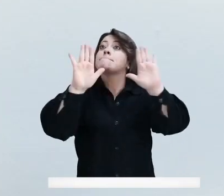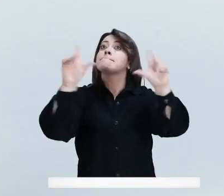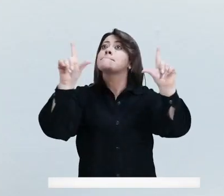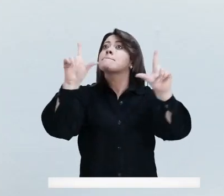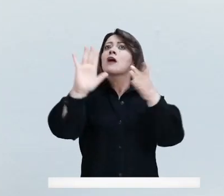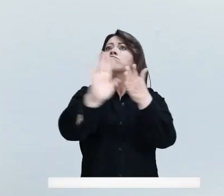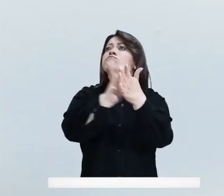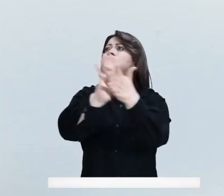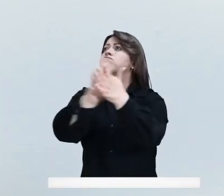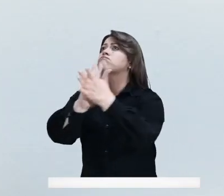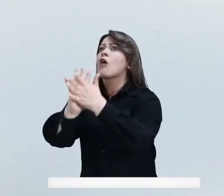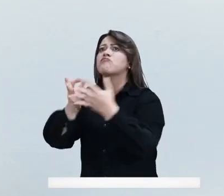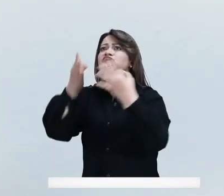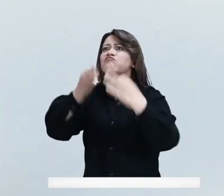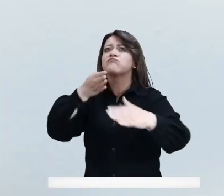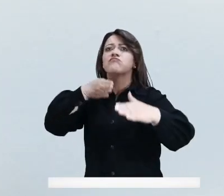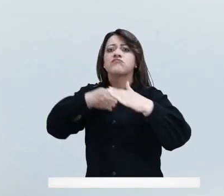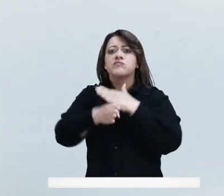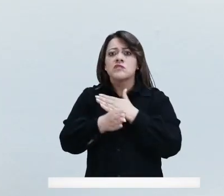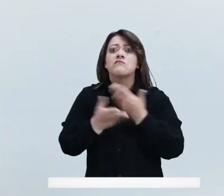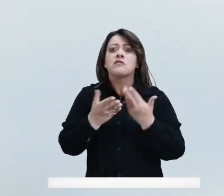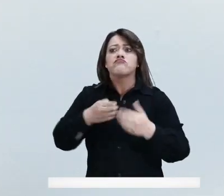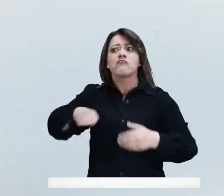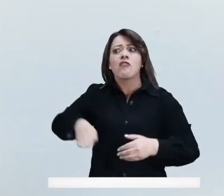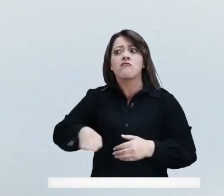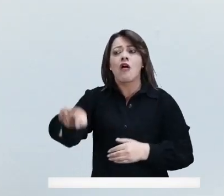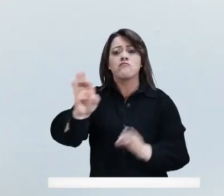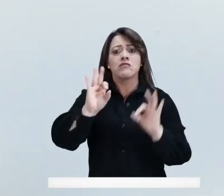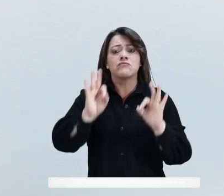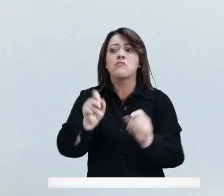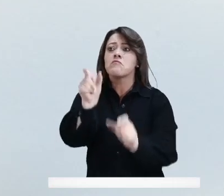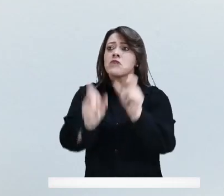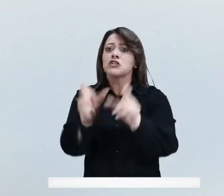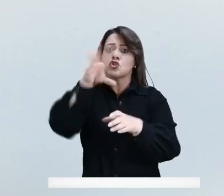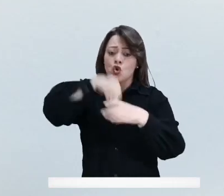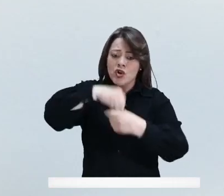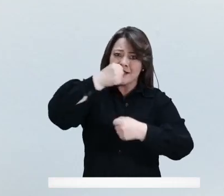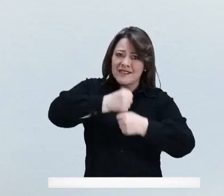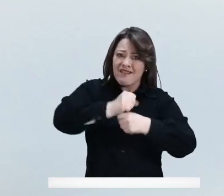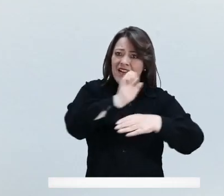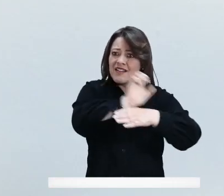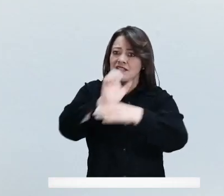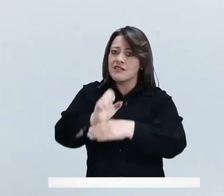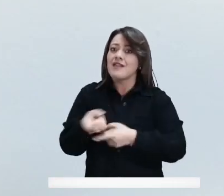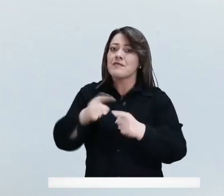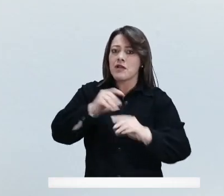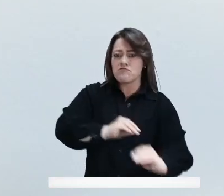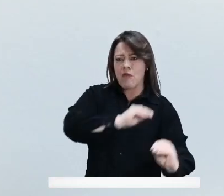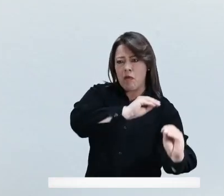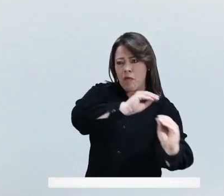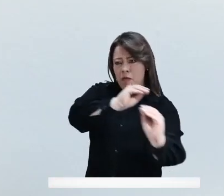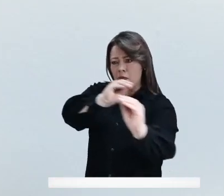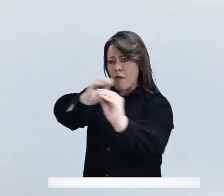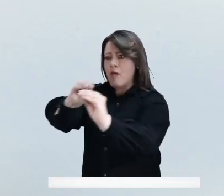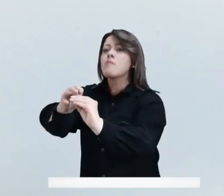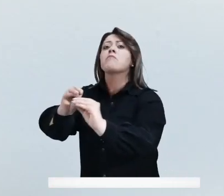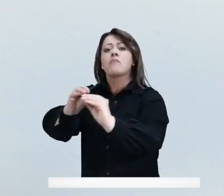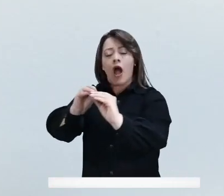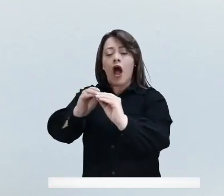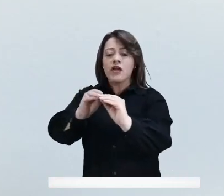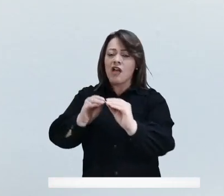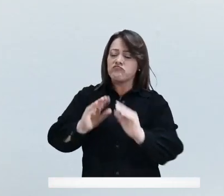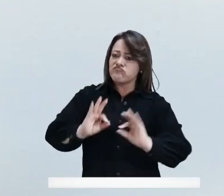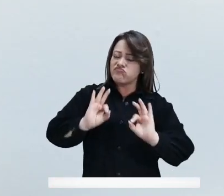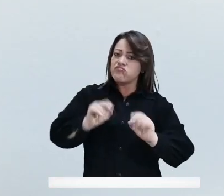ayudas auditivas, que tengan las rampas que funcionen, que el personal tenga la capacitación adecuada para que las personas